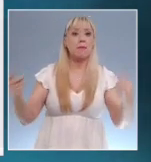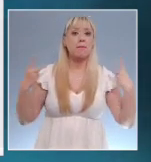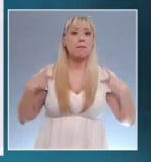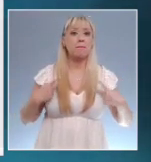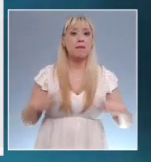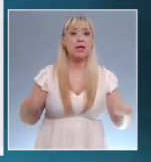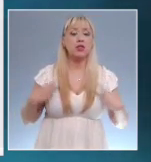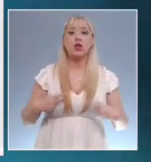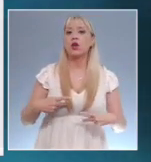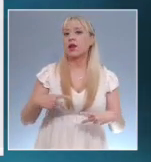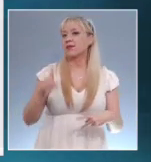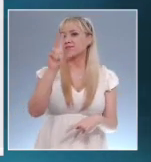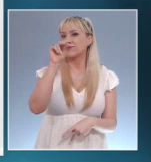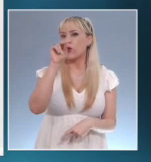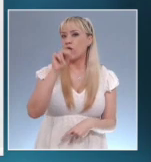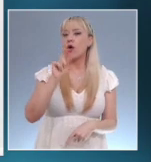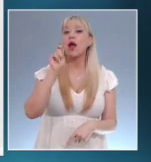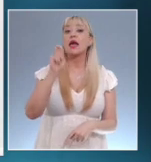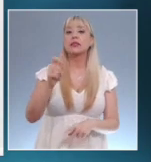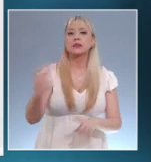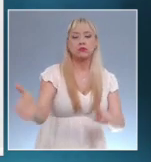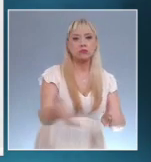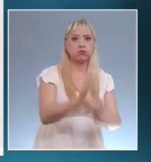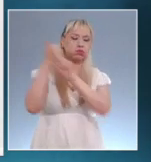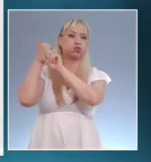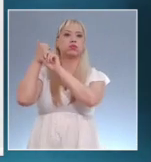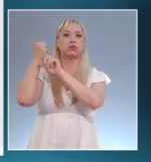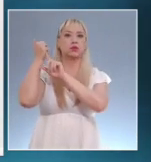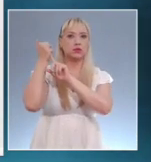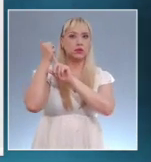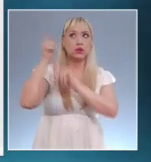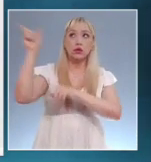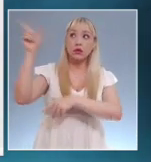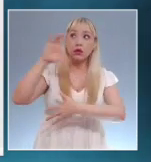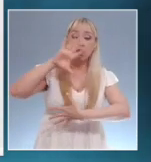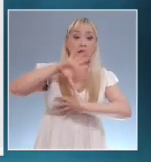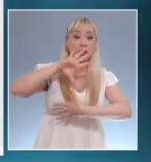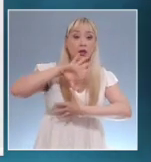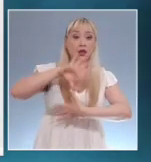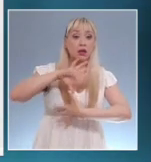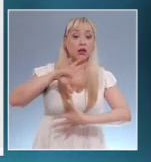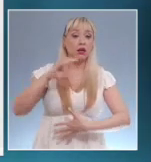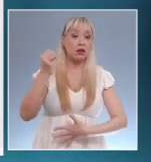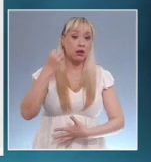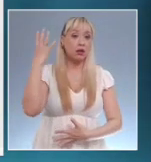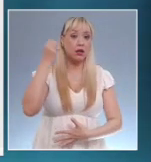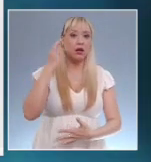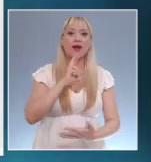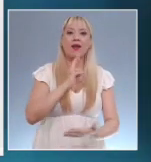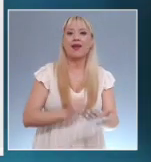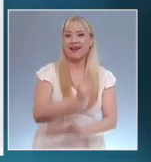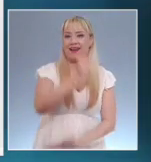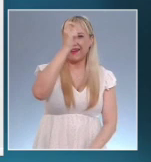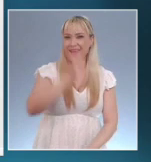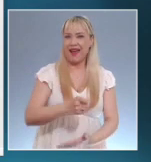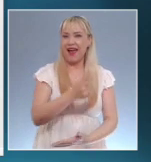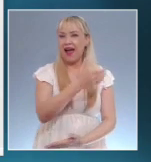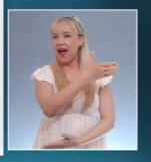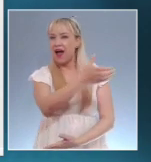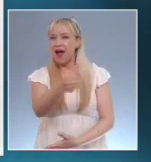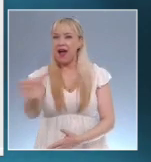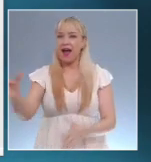la Convención Interamericana, en la sentencia del campo algodonero, ostentó y determinó que